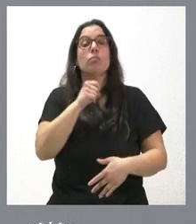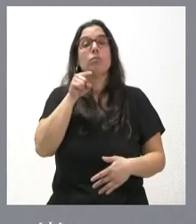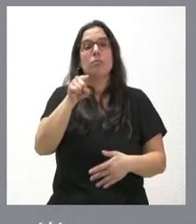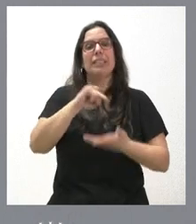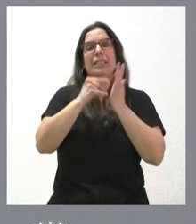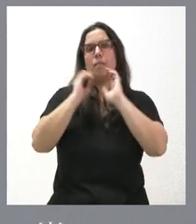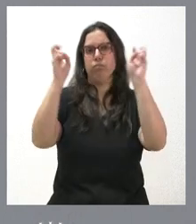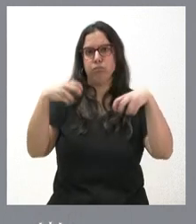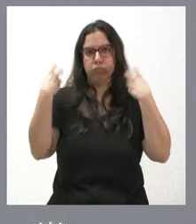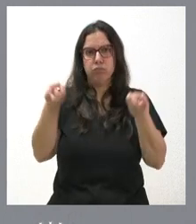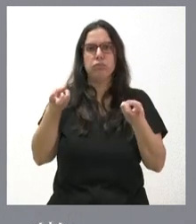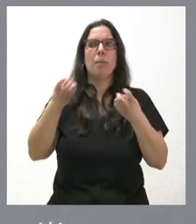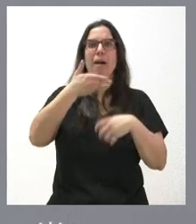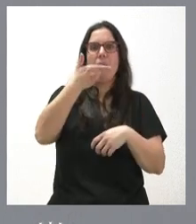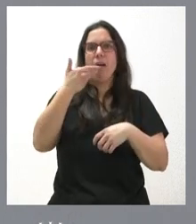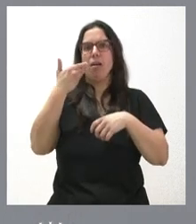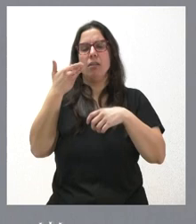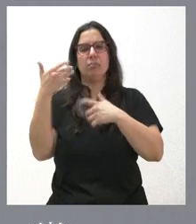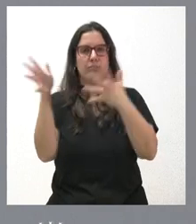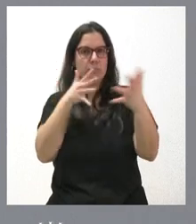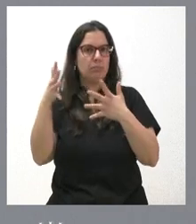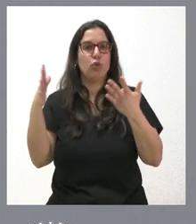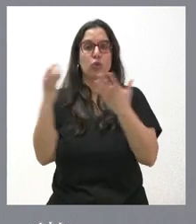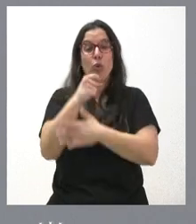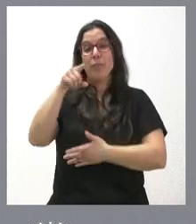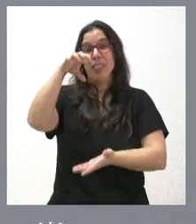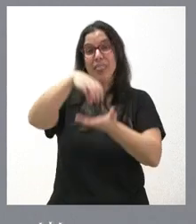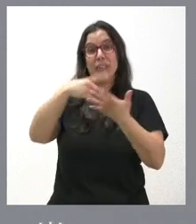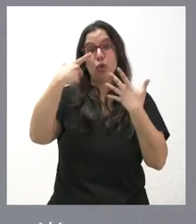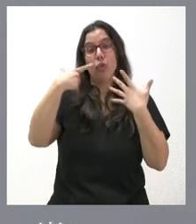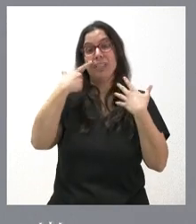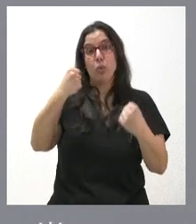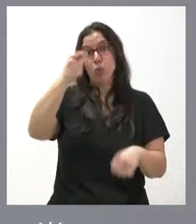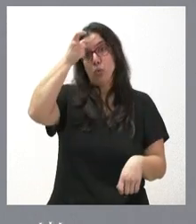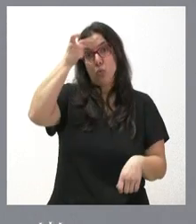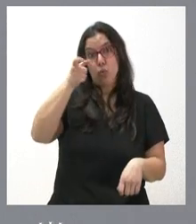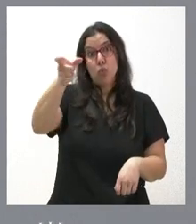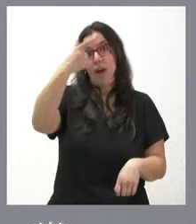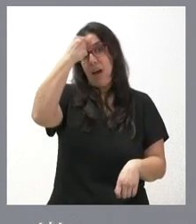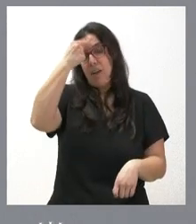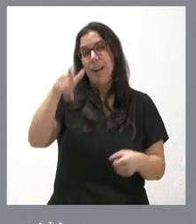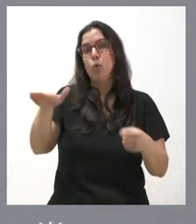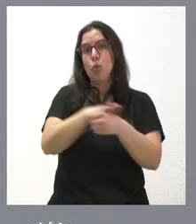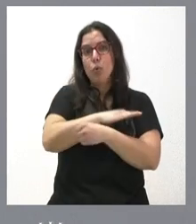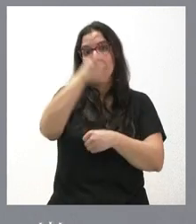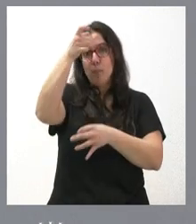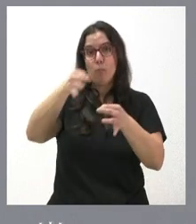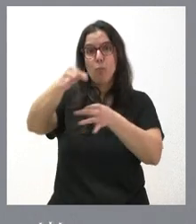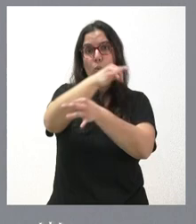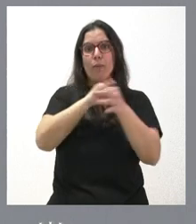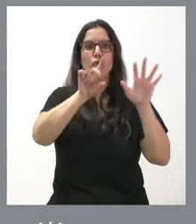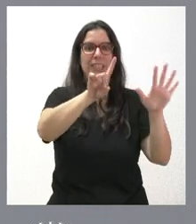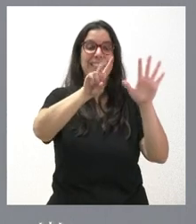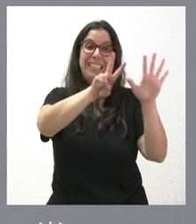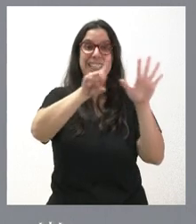de climatización y ventilación este centro de salud rural de Ávila da cobertura a 76 localidades de la provincia y